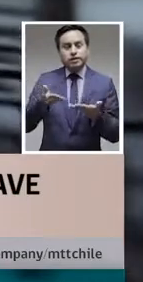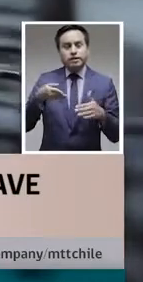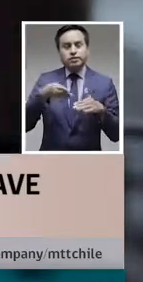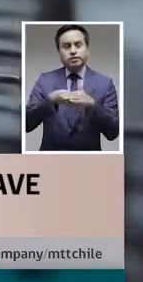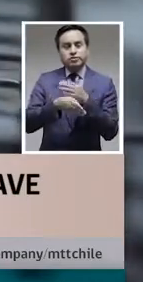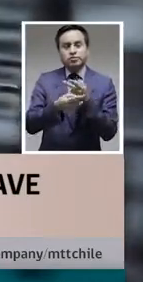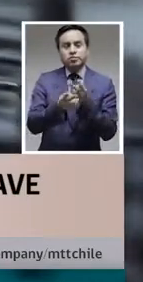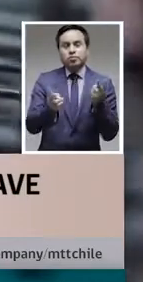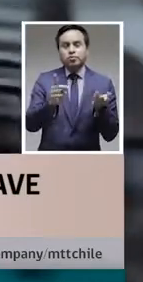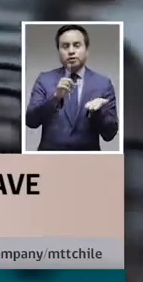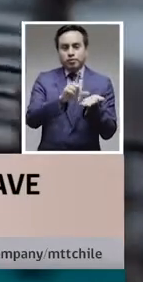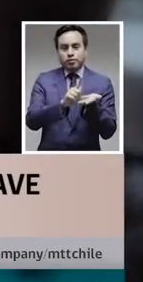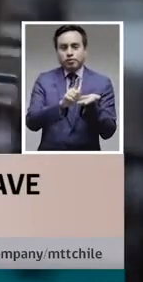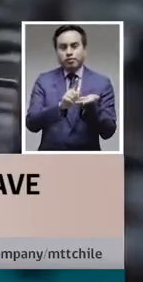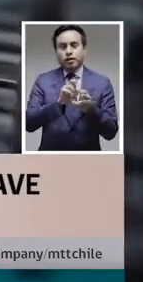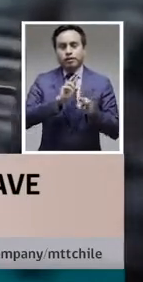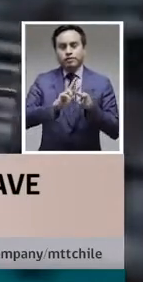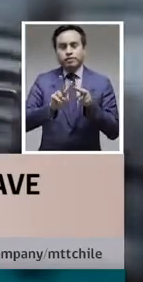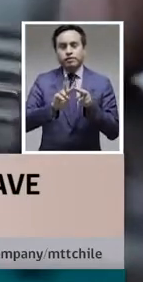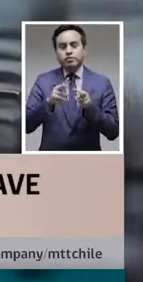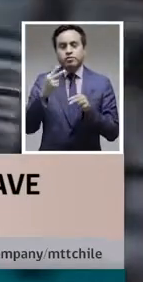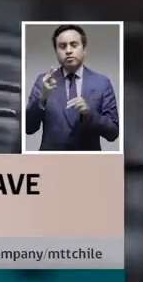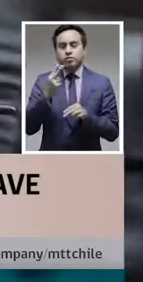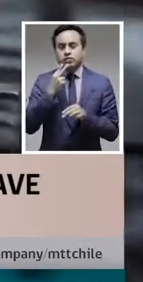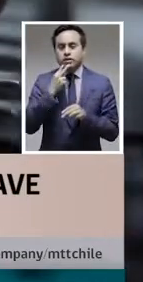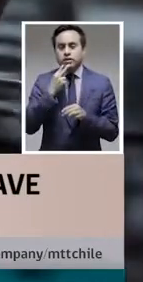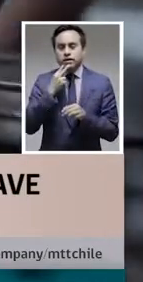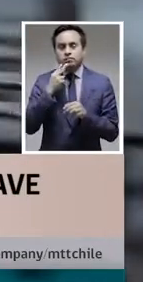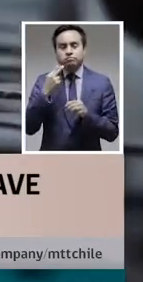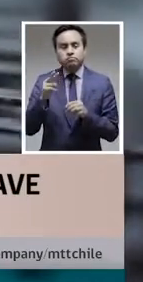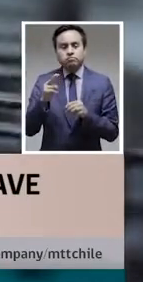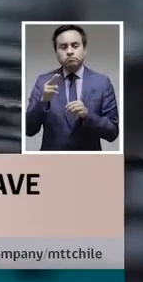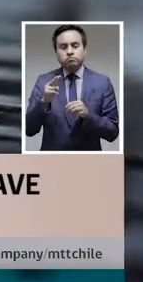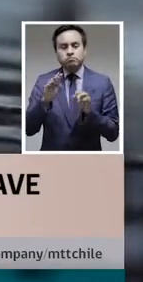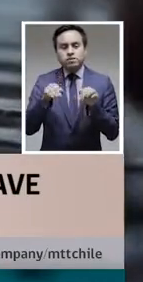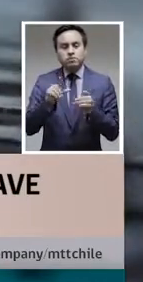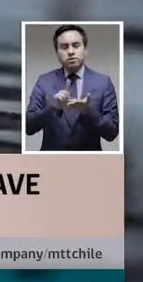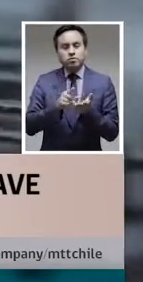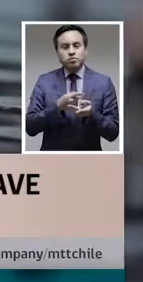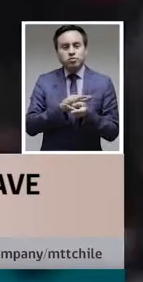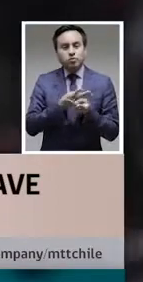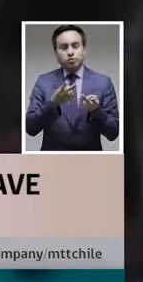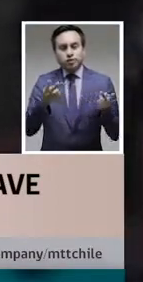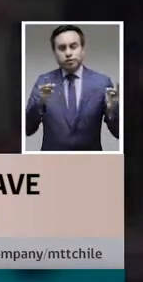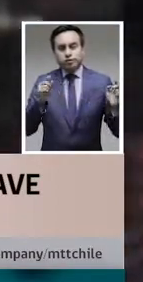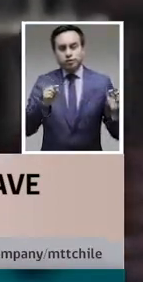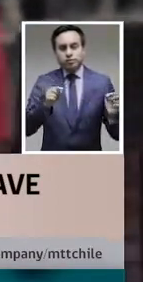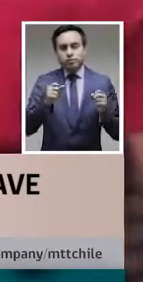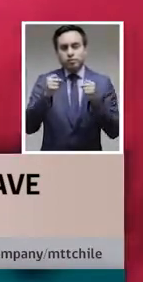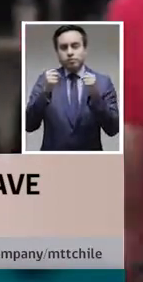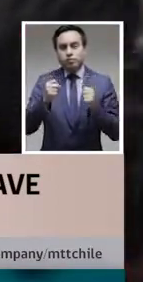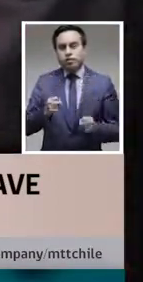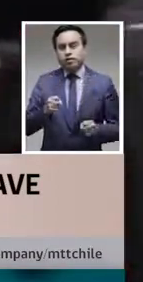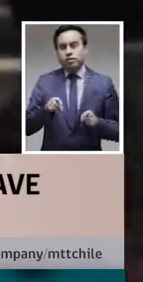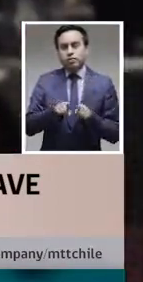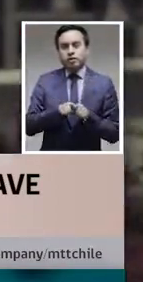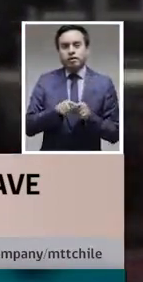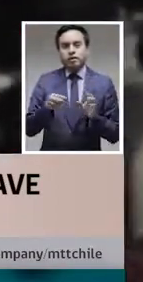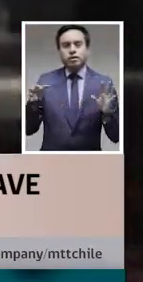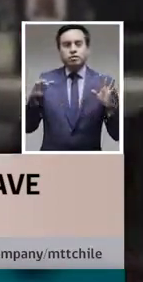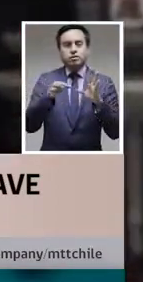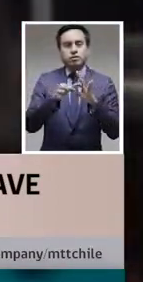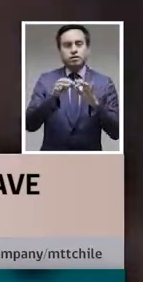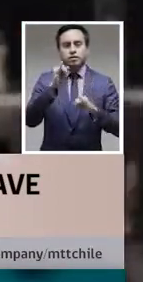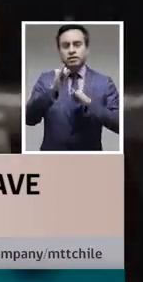espacio público para desarrollar gran parte de su vida, y en ese mismo espacio público puedan tener una buena